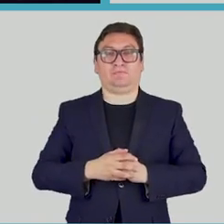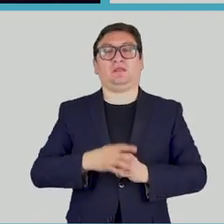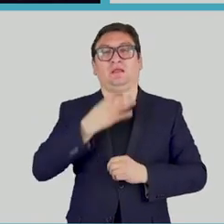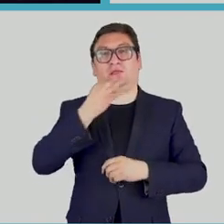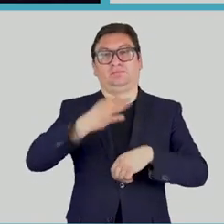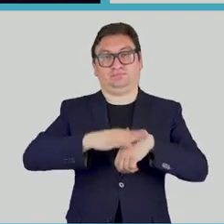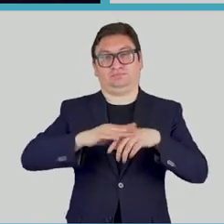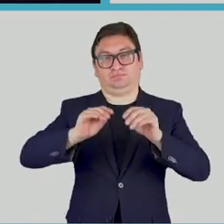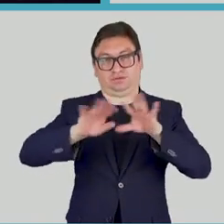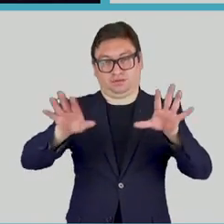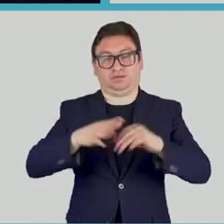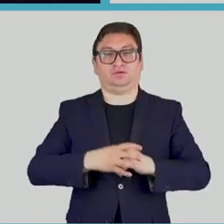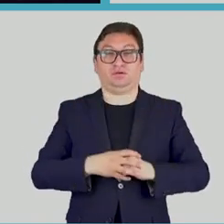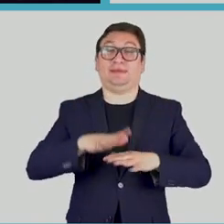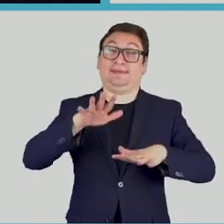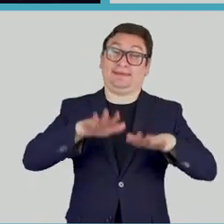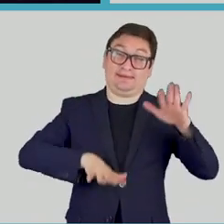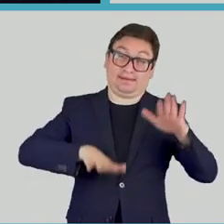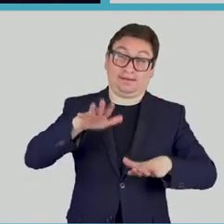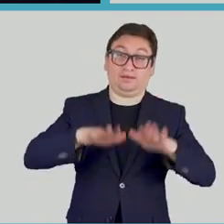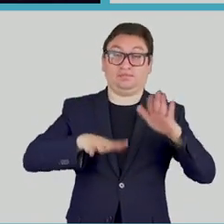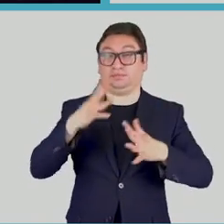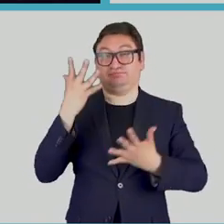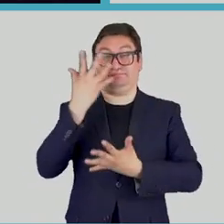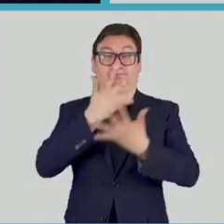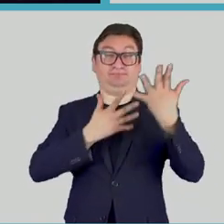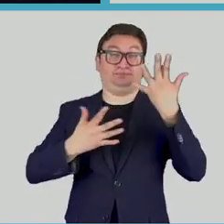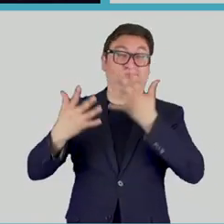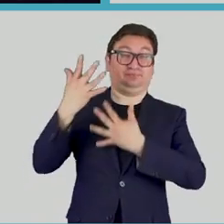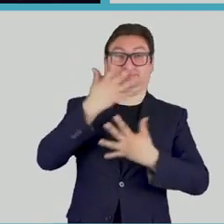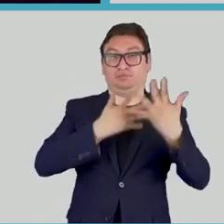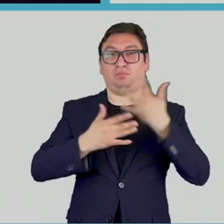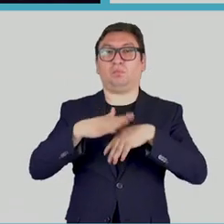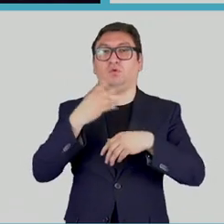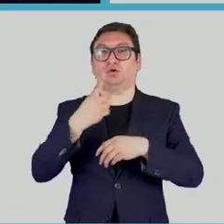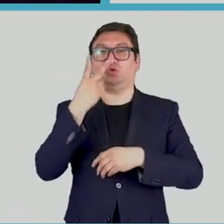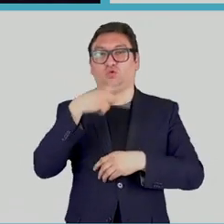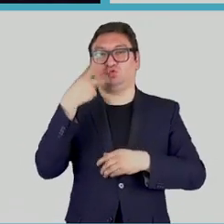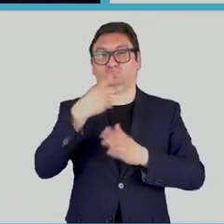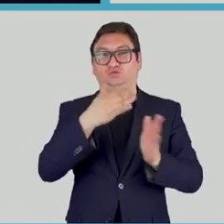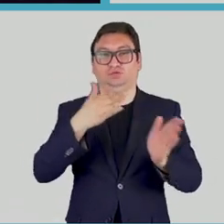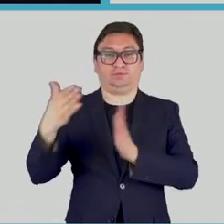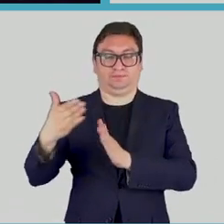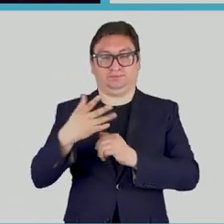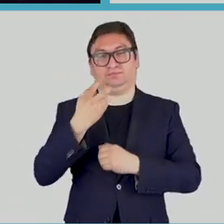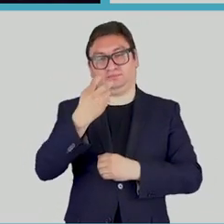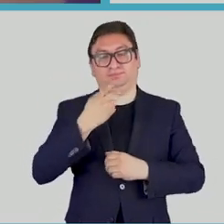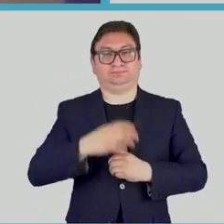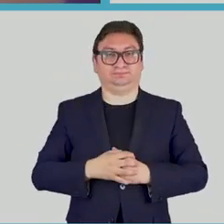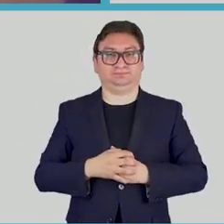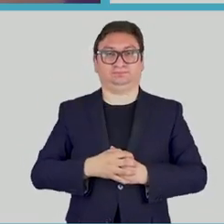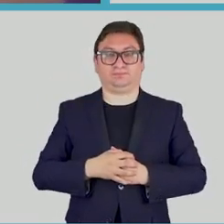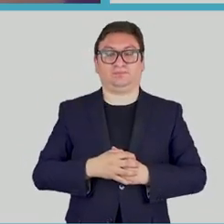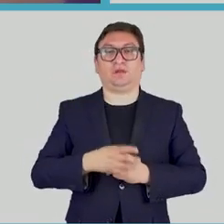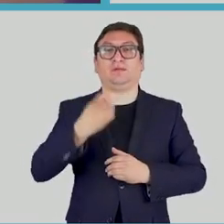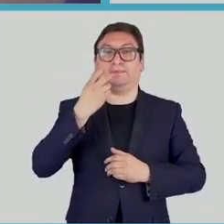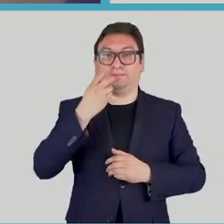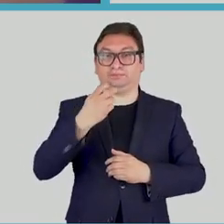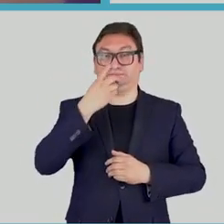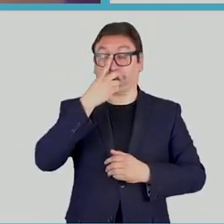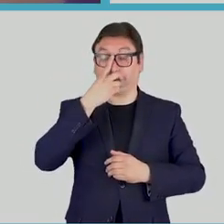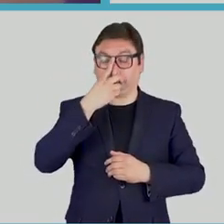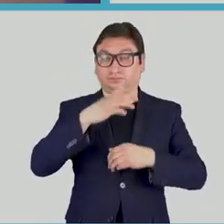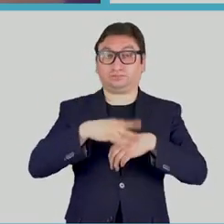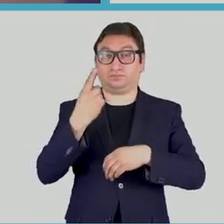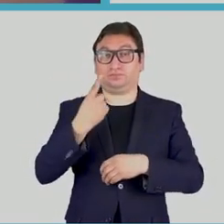hay que aclarar y en ocasiones provocan confusión por las dos horas de desfase Así que esto